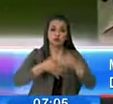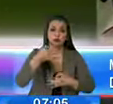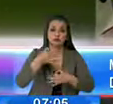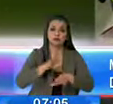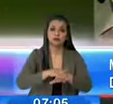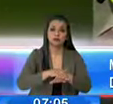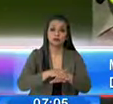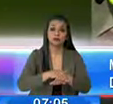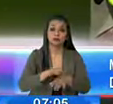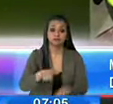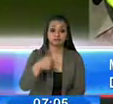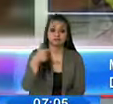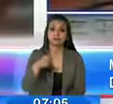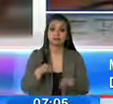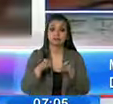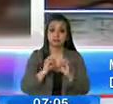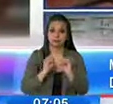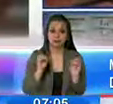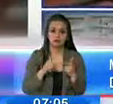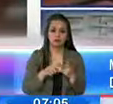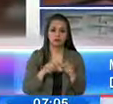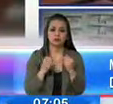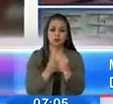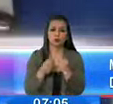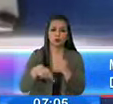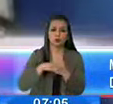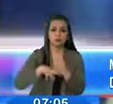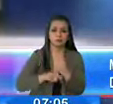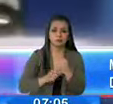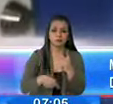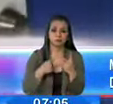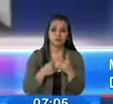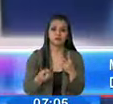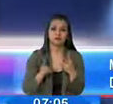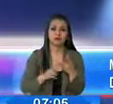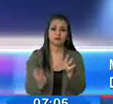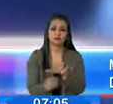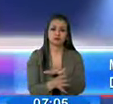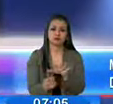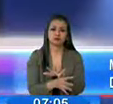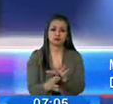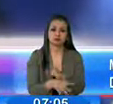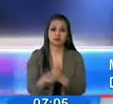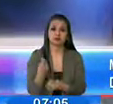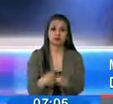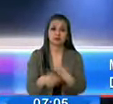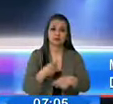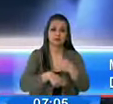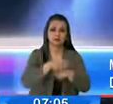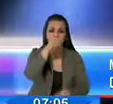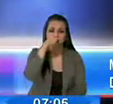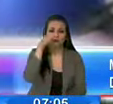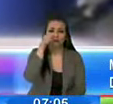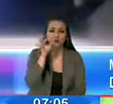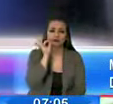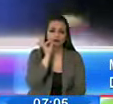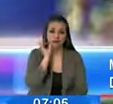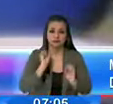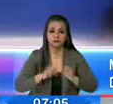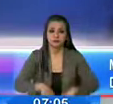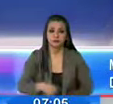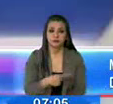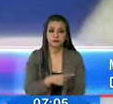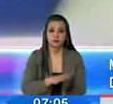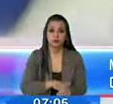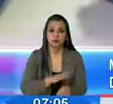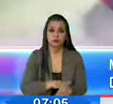delitos como tenencia ilegal de armas, asociación ilícita, así como almacenamiento y comercialización de sustancias sujetas a fiscalización, es